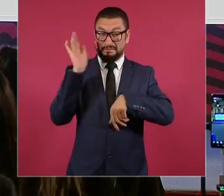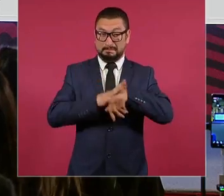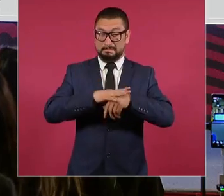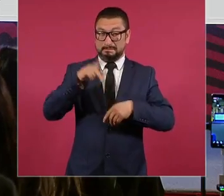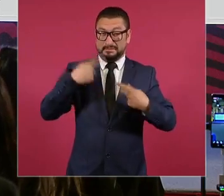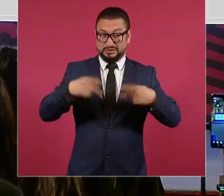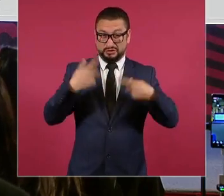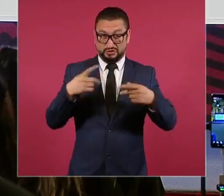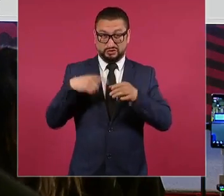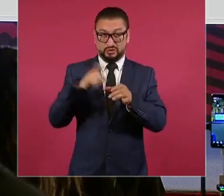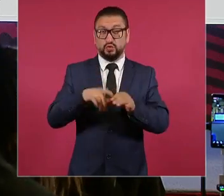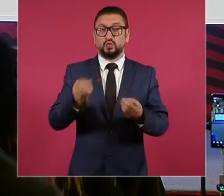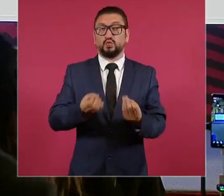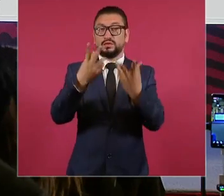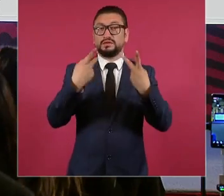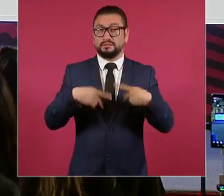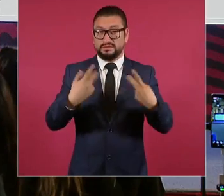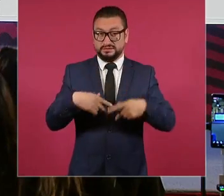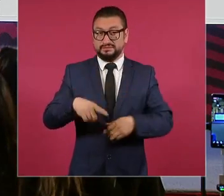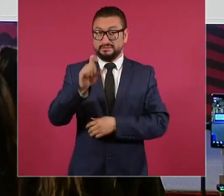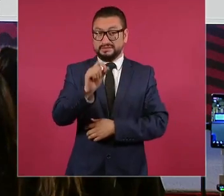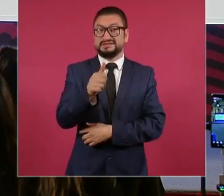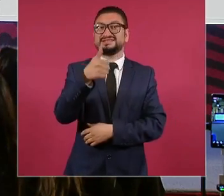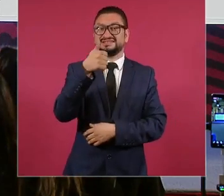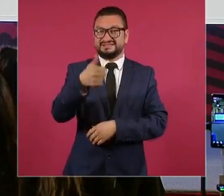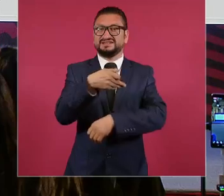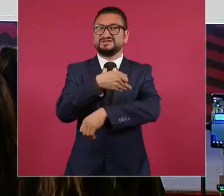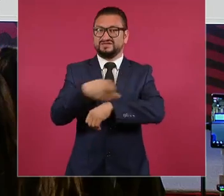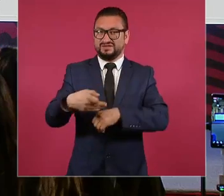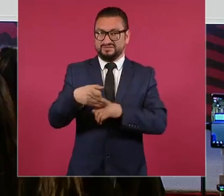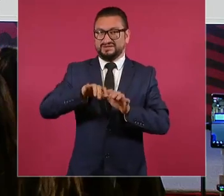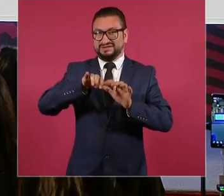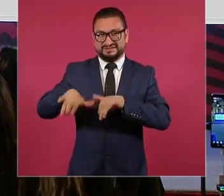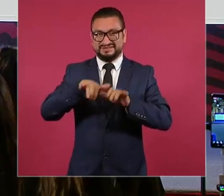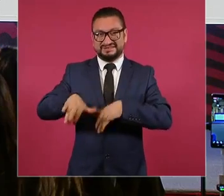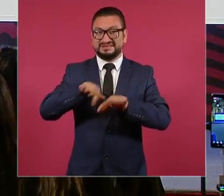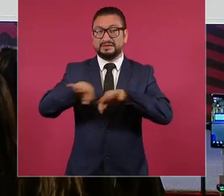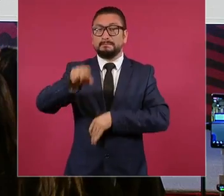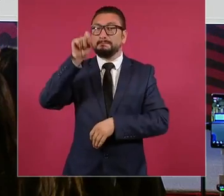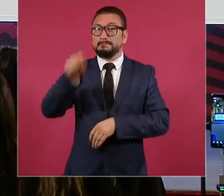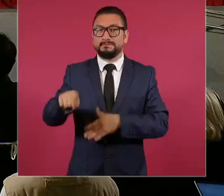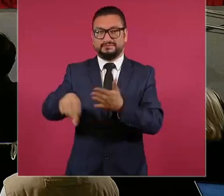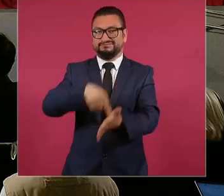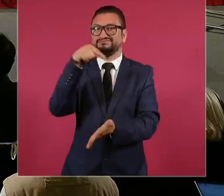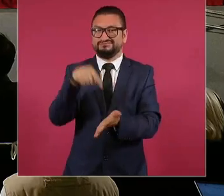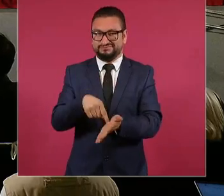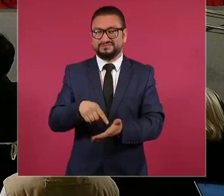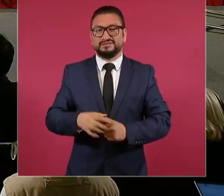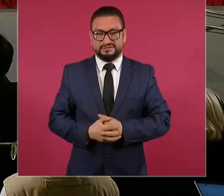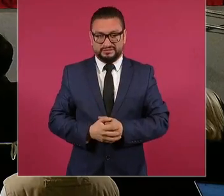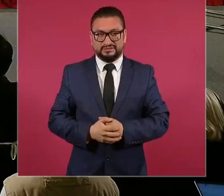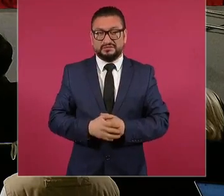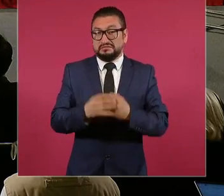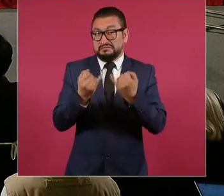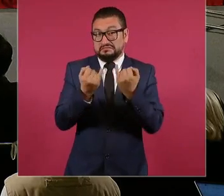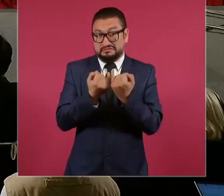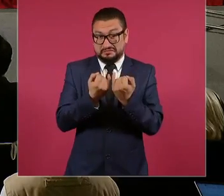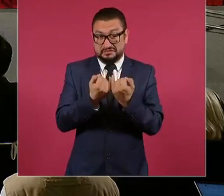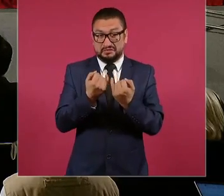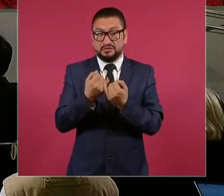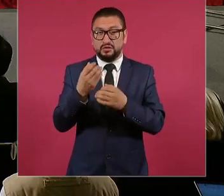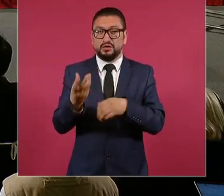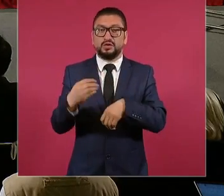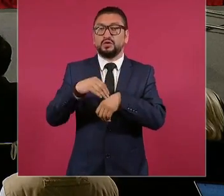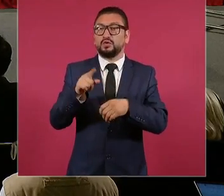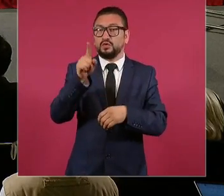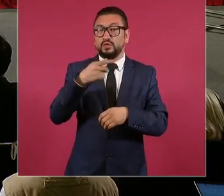judicial tiene 26 parientes trabajando en la misma institución, incluyendo un